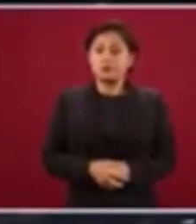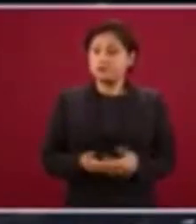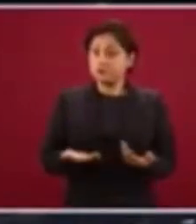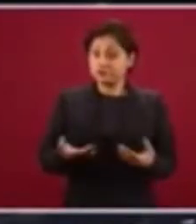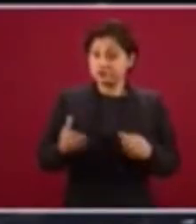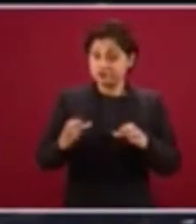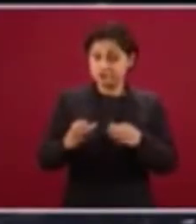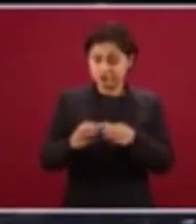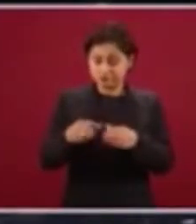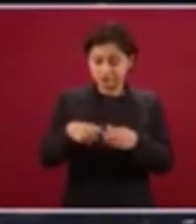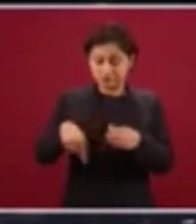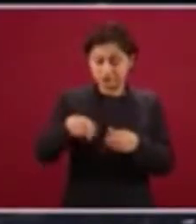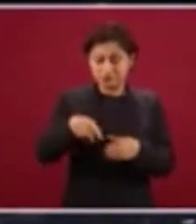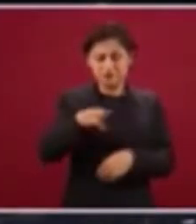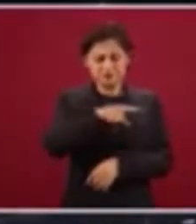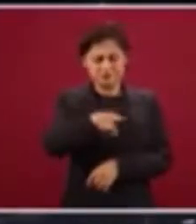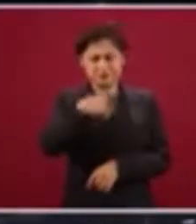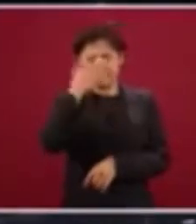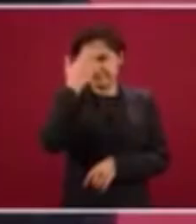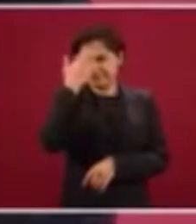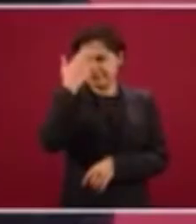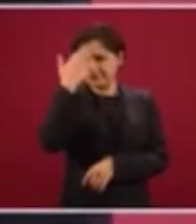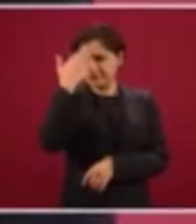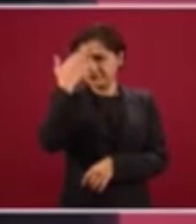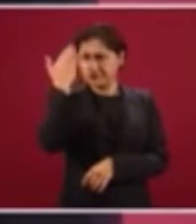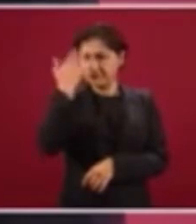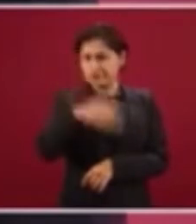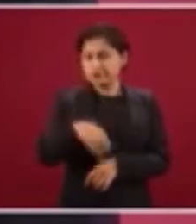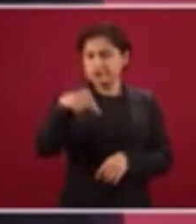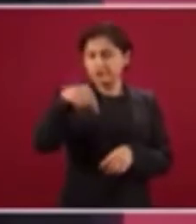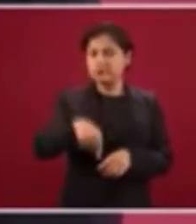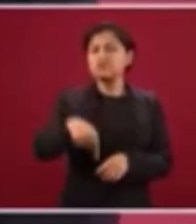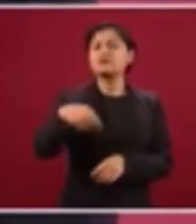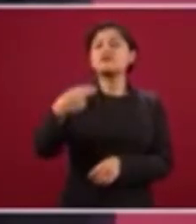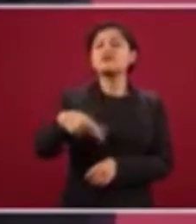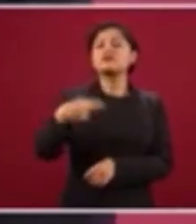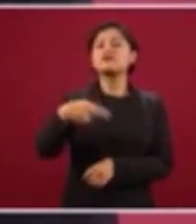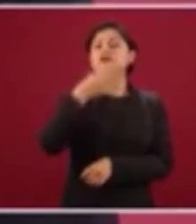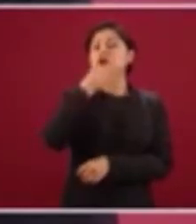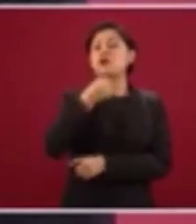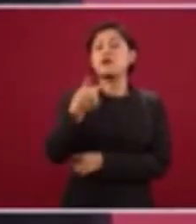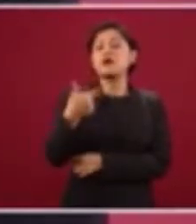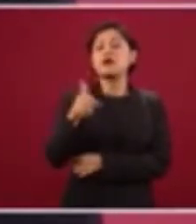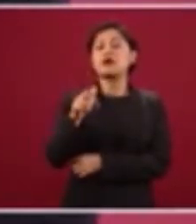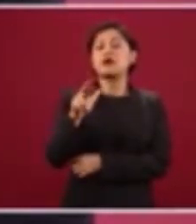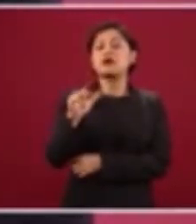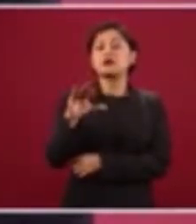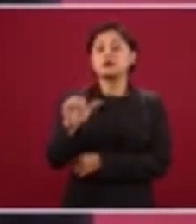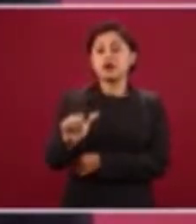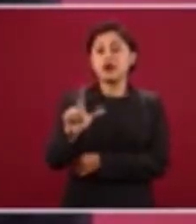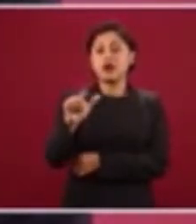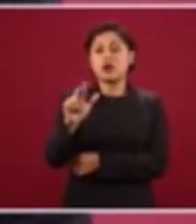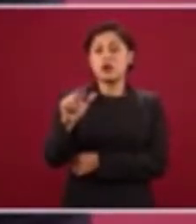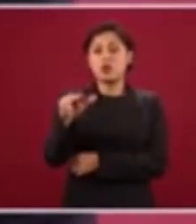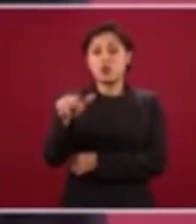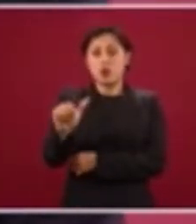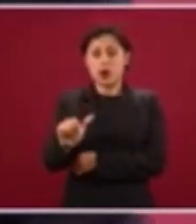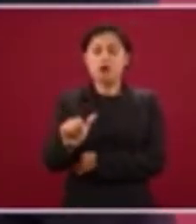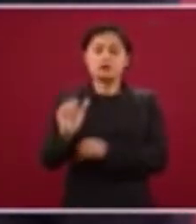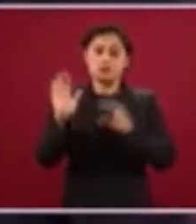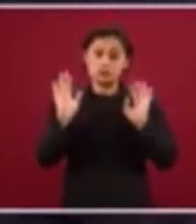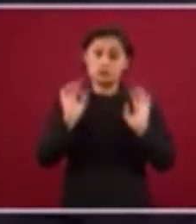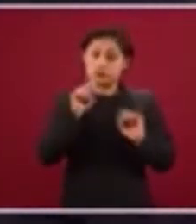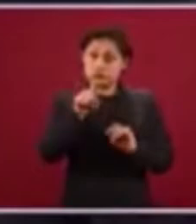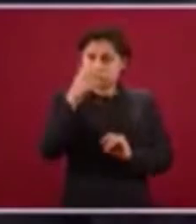es de dominio público, el señor García Luna, que está preso en Estados Unidos. En el caso